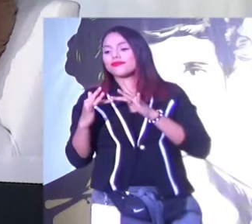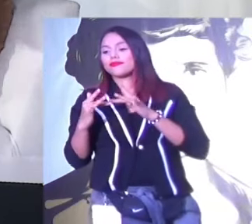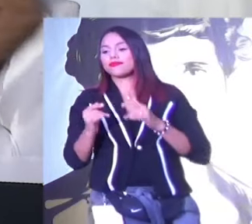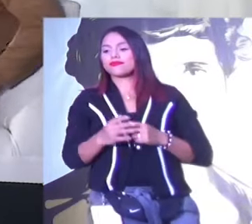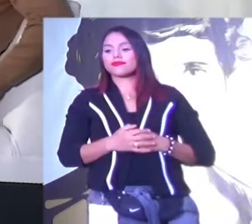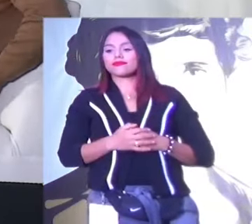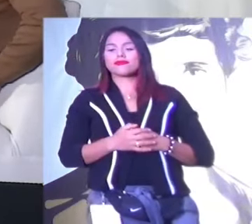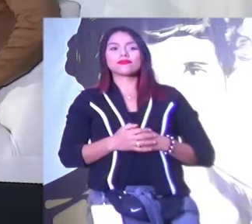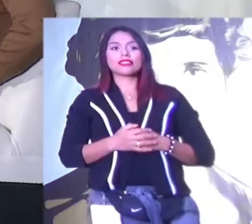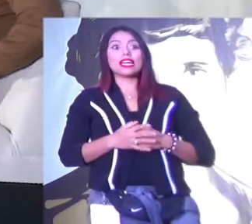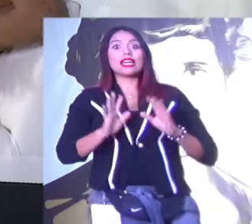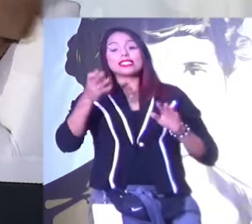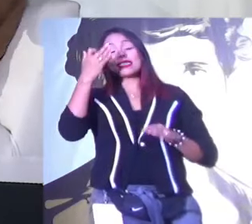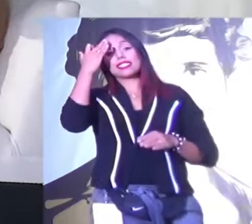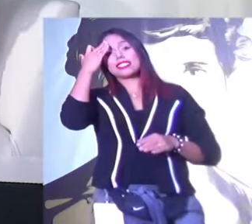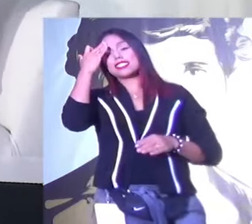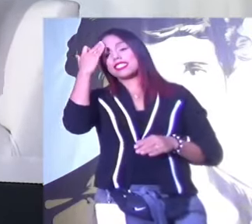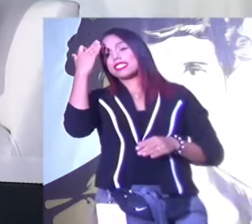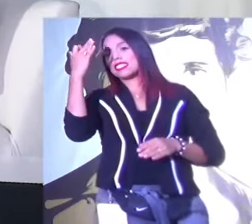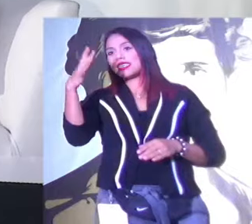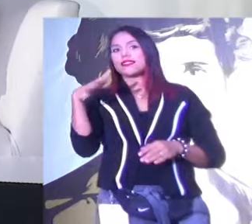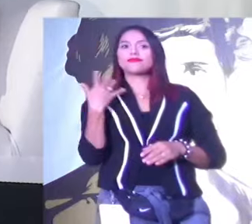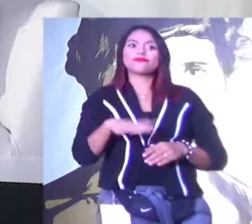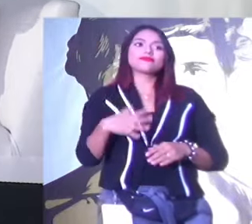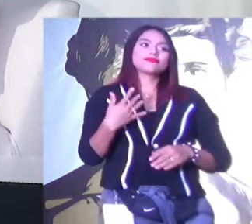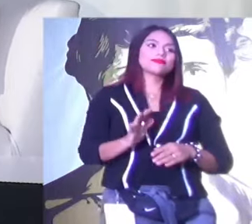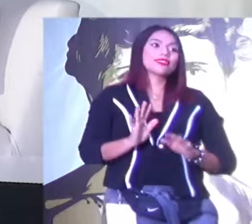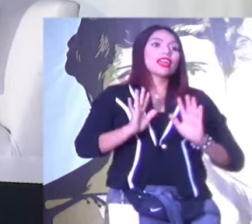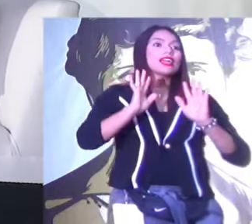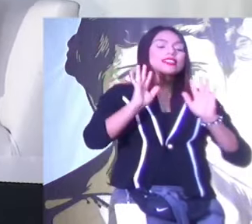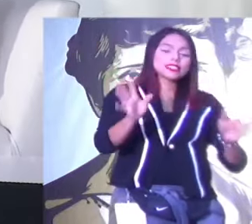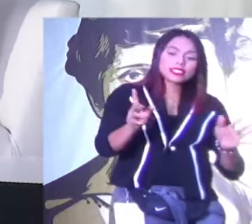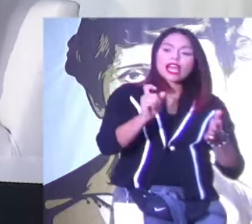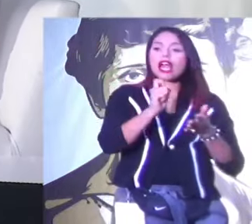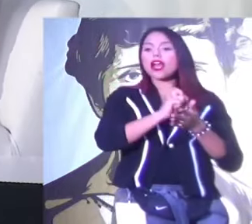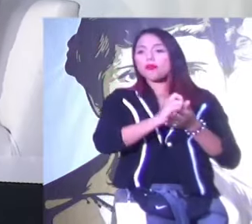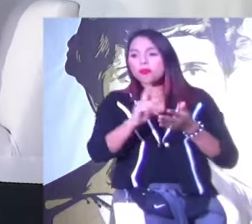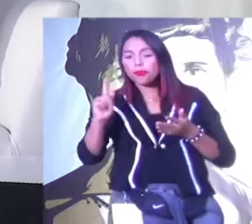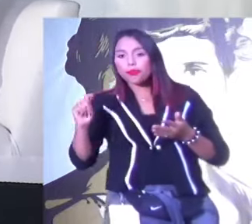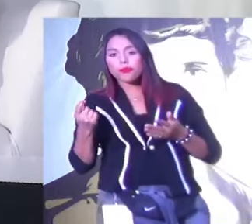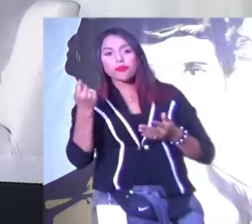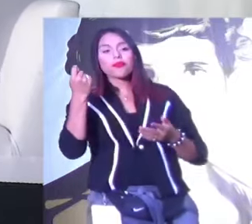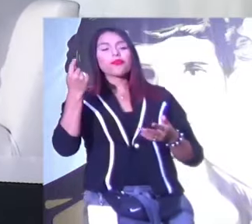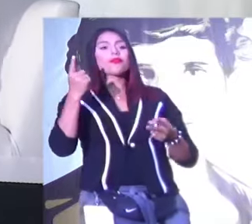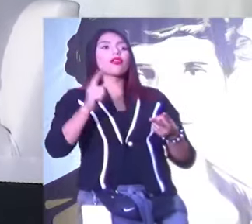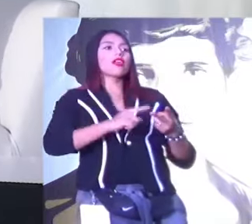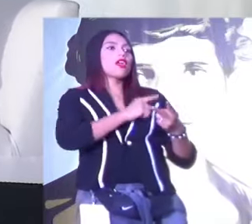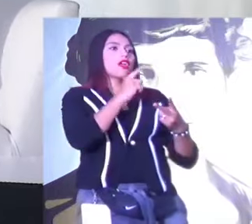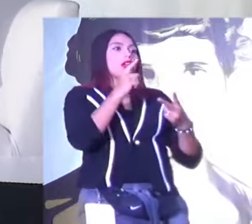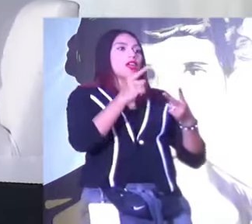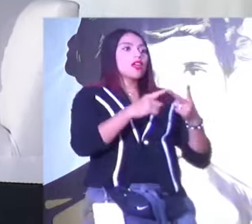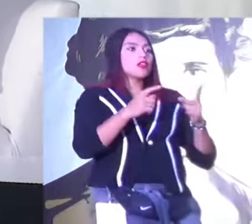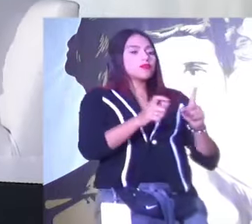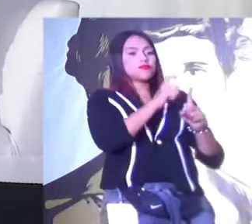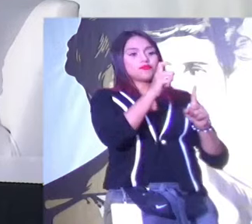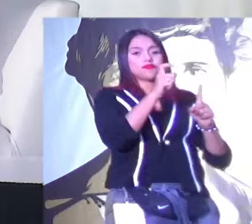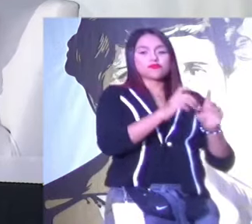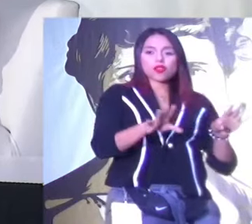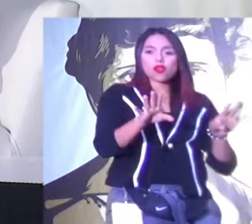hemos hablado y se nos está acabando el tiempo del humor, que es, ya hablamos de la técnica literaria, de las virtudes de